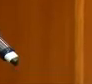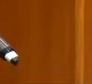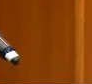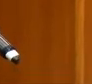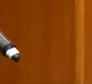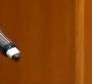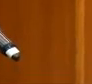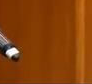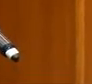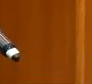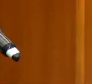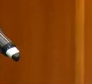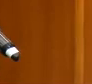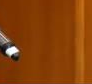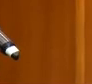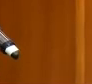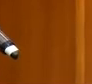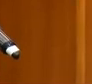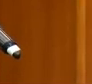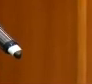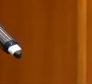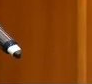ser. Oh,